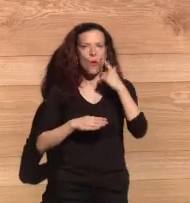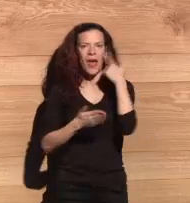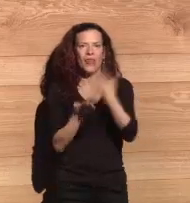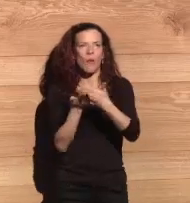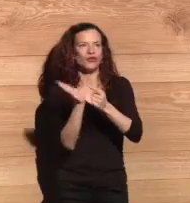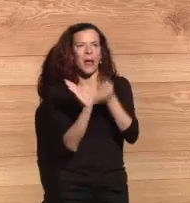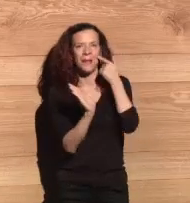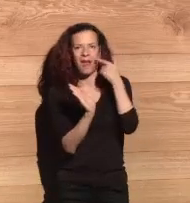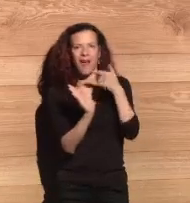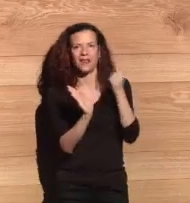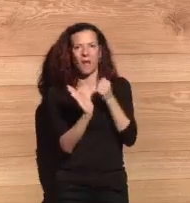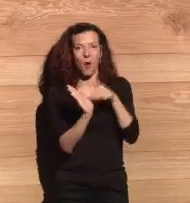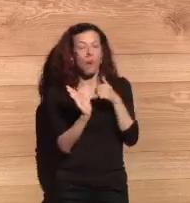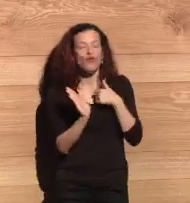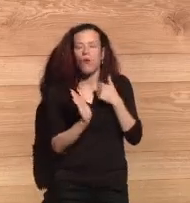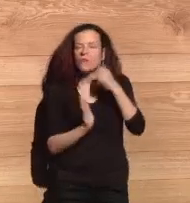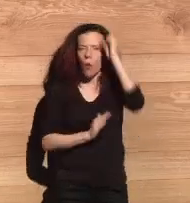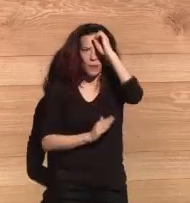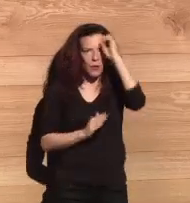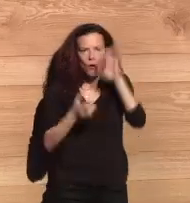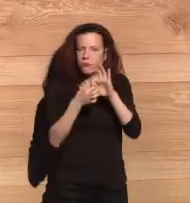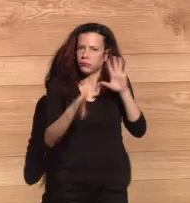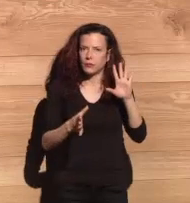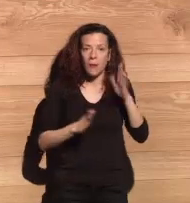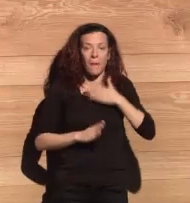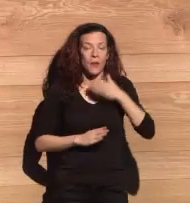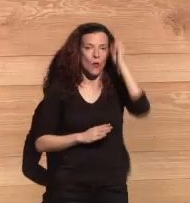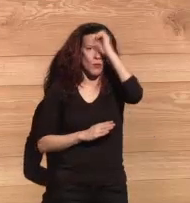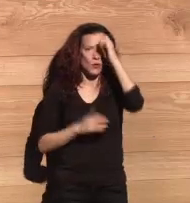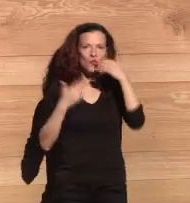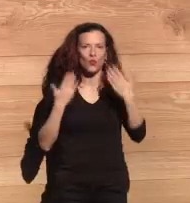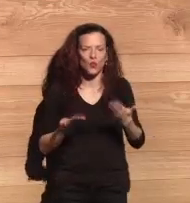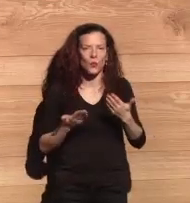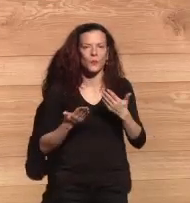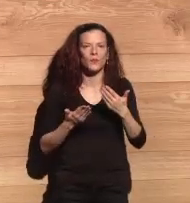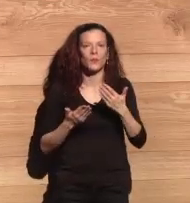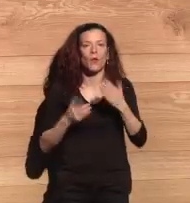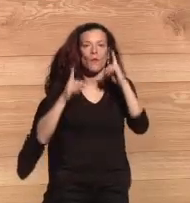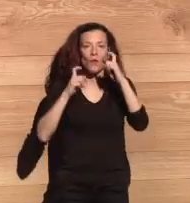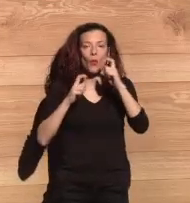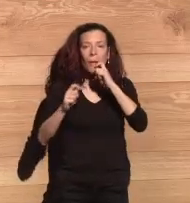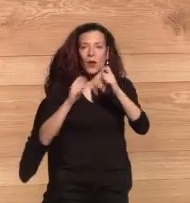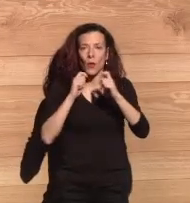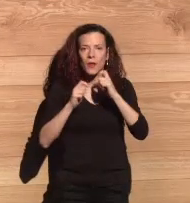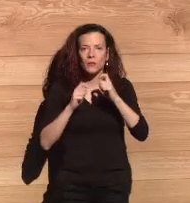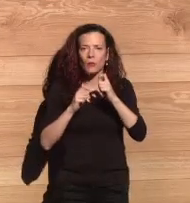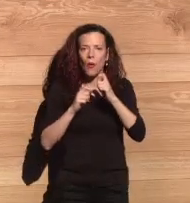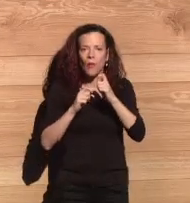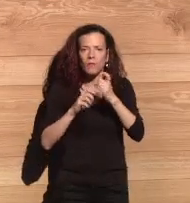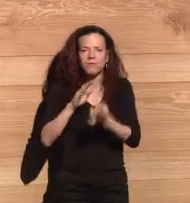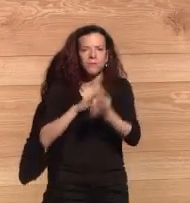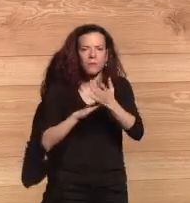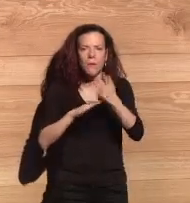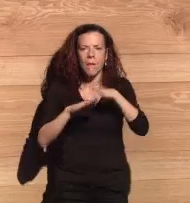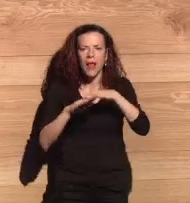tal. Bueno, yo no soy de esa opinión. Mi opinión es que el fotoperiodismo nació para denunciar